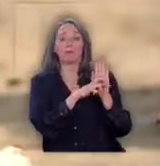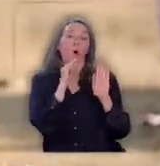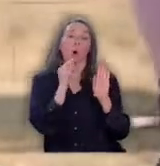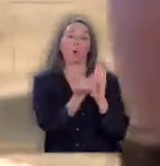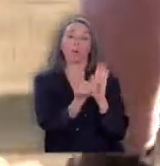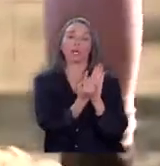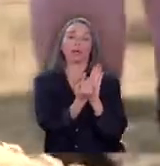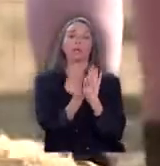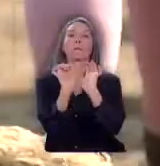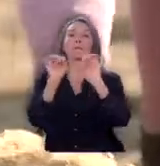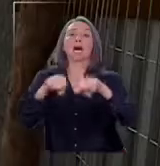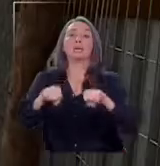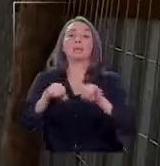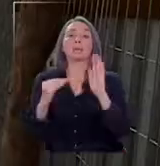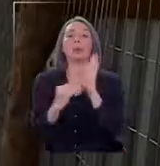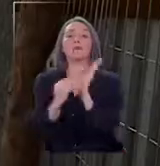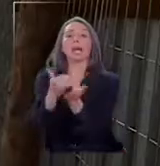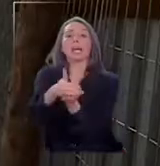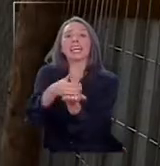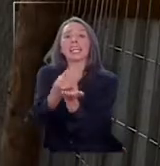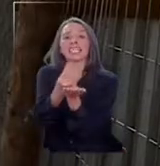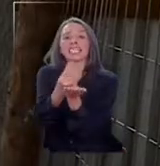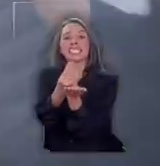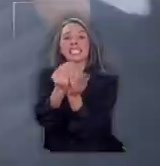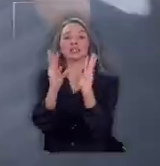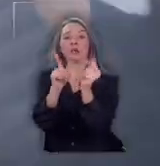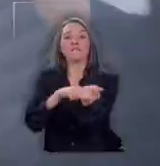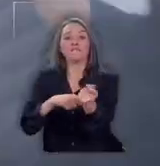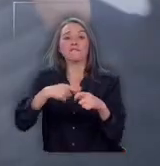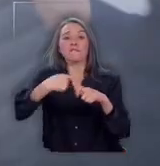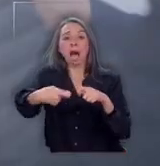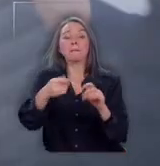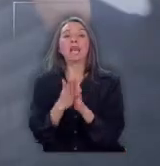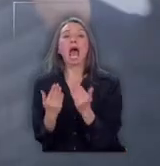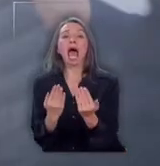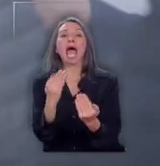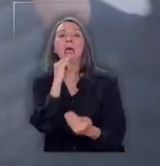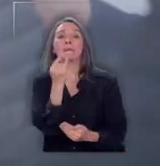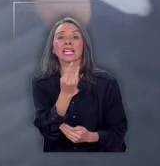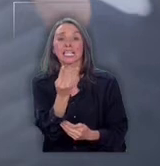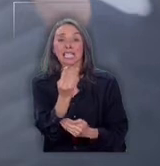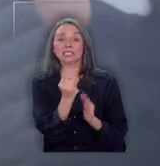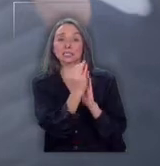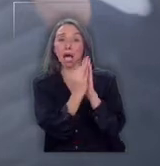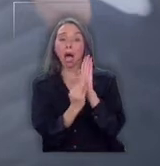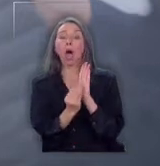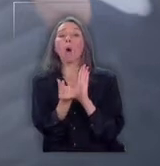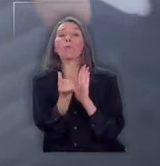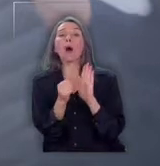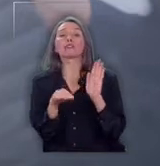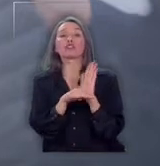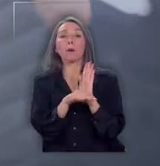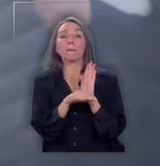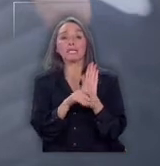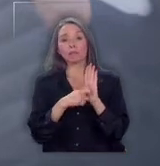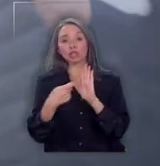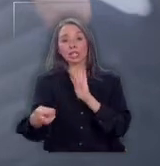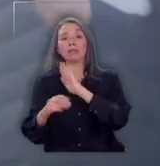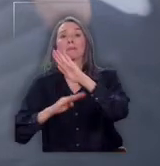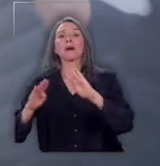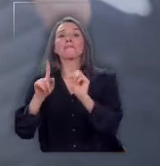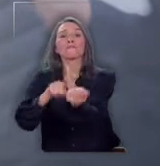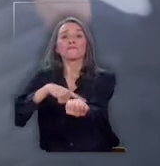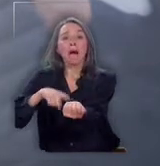para la aprobación de ingreso familiar de emergencia en el documento se establece un piso mínimo de protección para